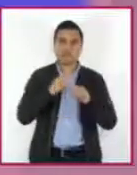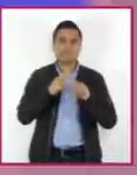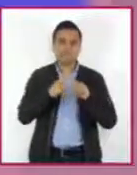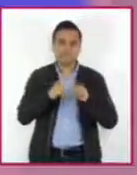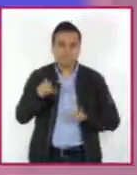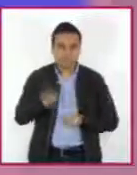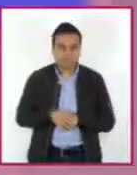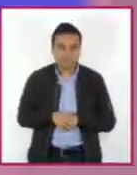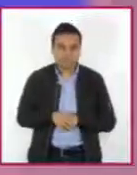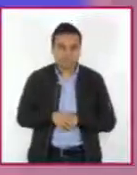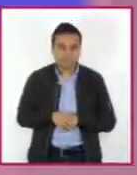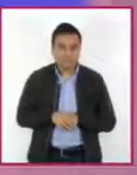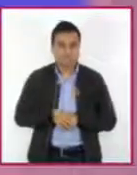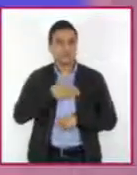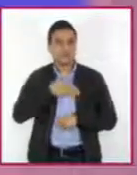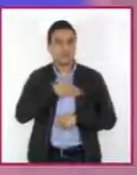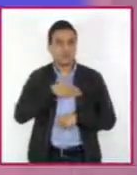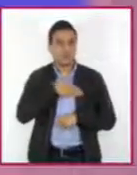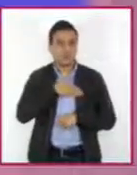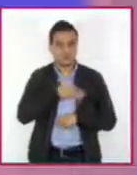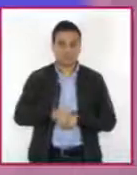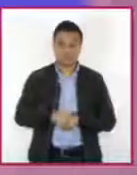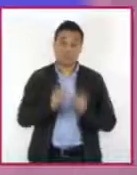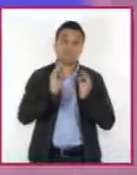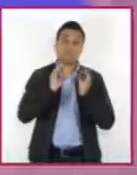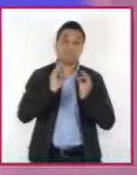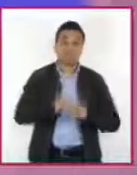Napoleón Bonaparte. ¡Correcto!